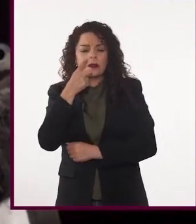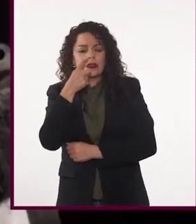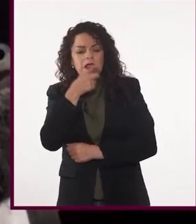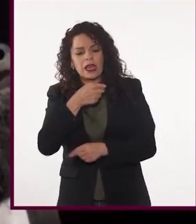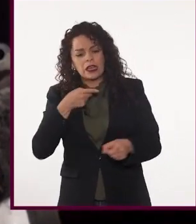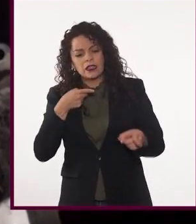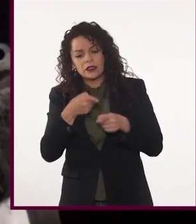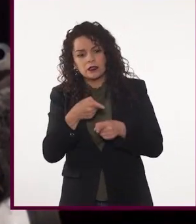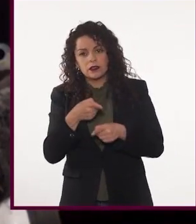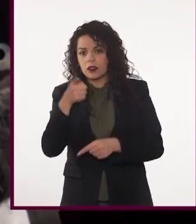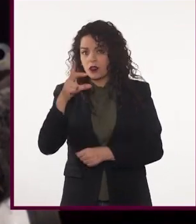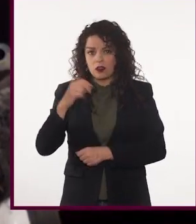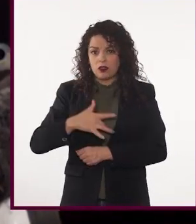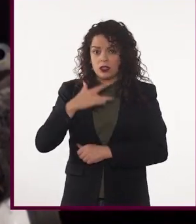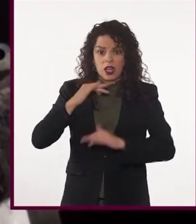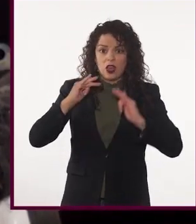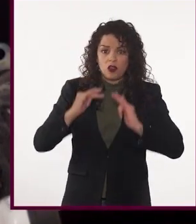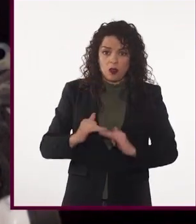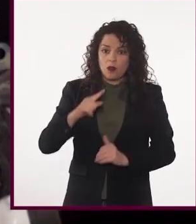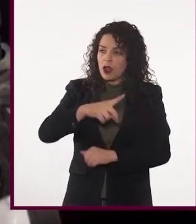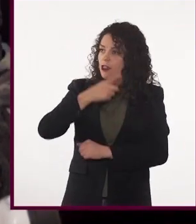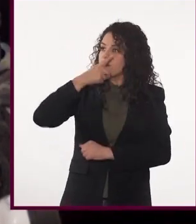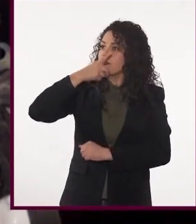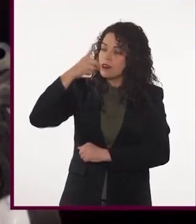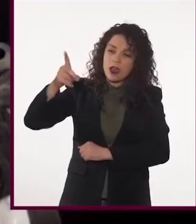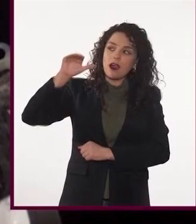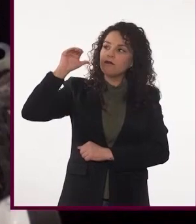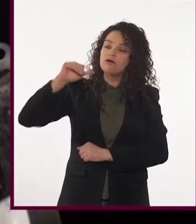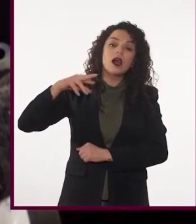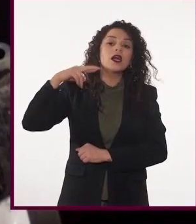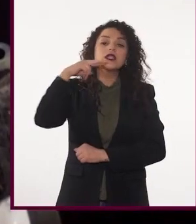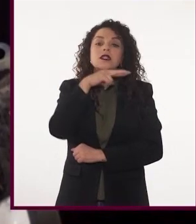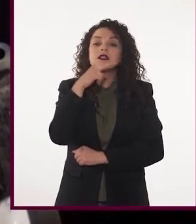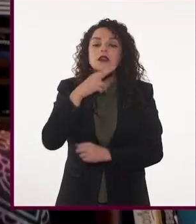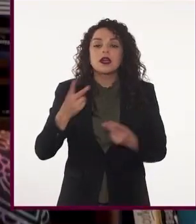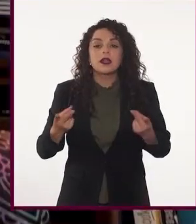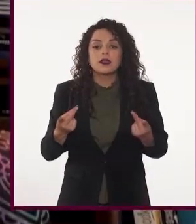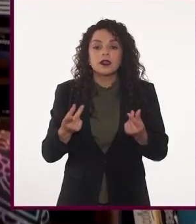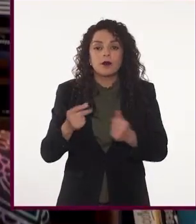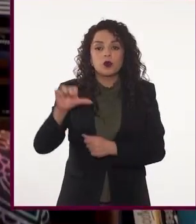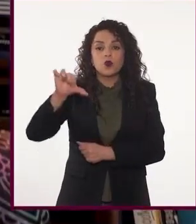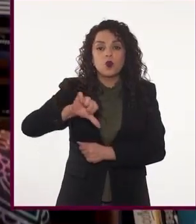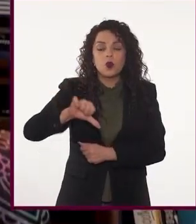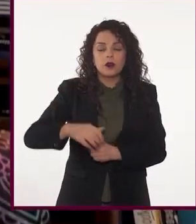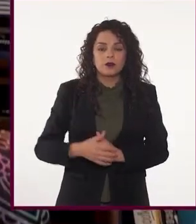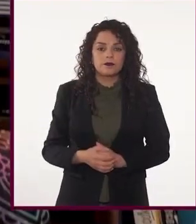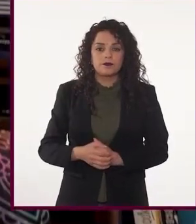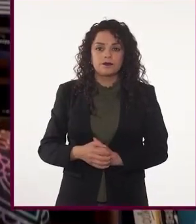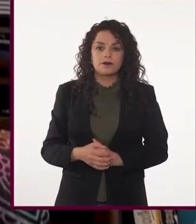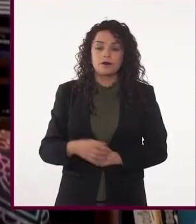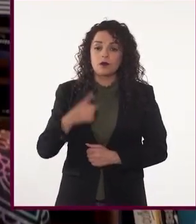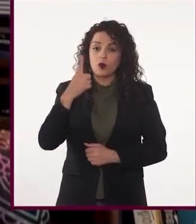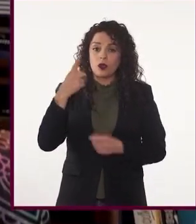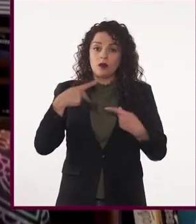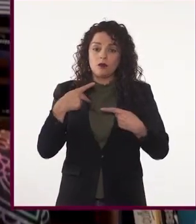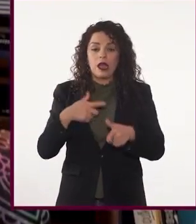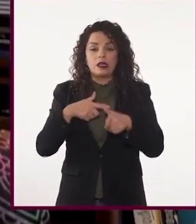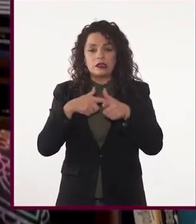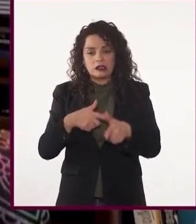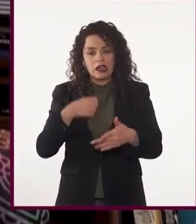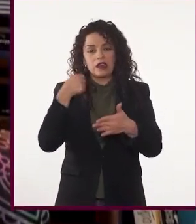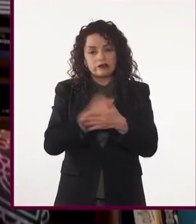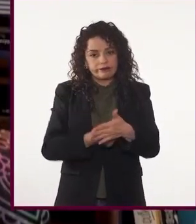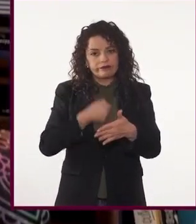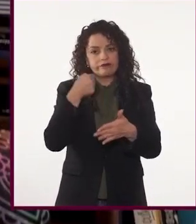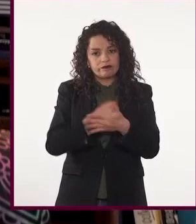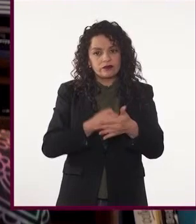situación no te hace sentir en comodidad, exprésalo de inmediato. Si alguien te corteja insistentemente y